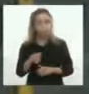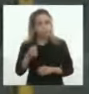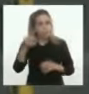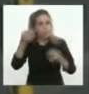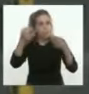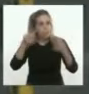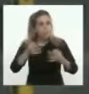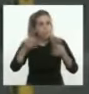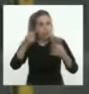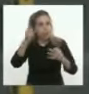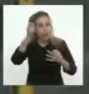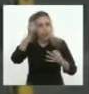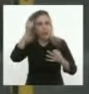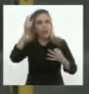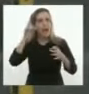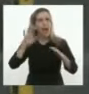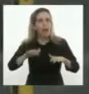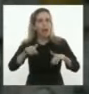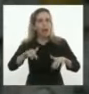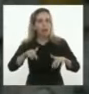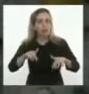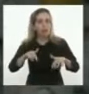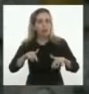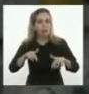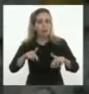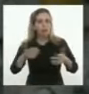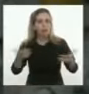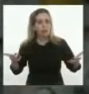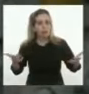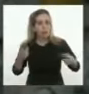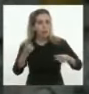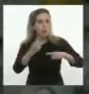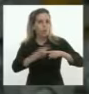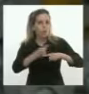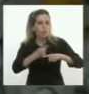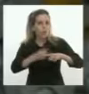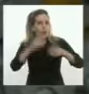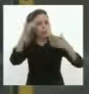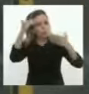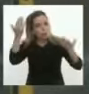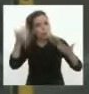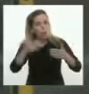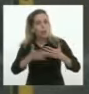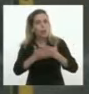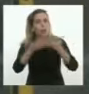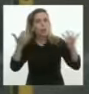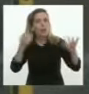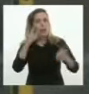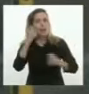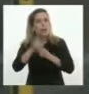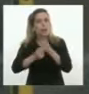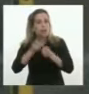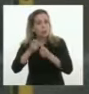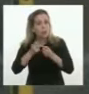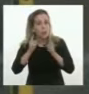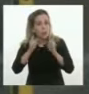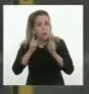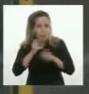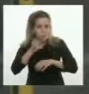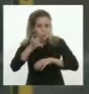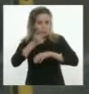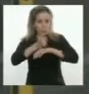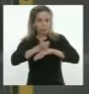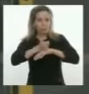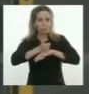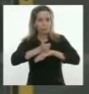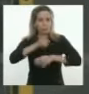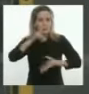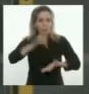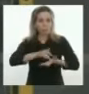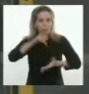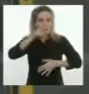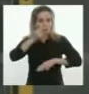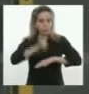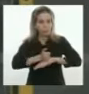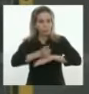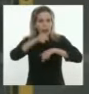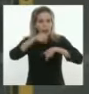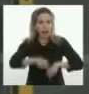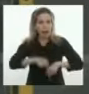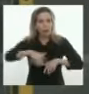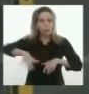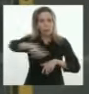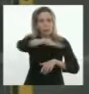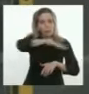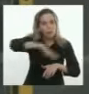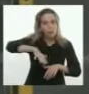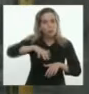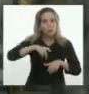querido el qué festejemos el día de la industria en una industria y que tengamos como una suerte